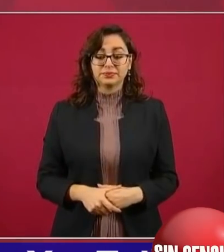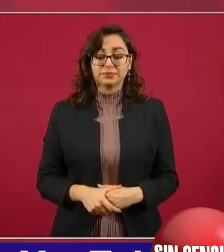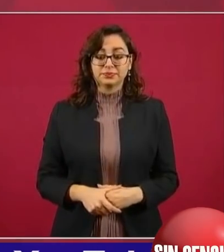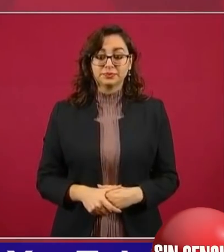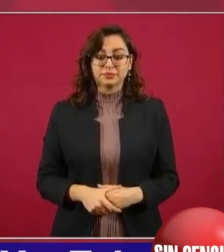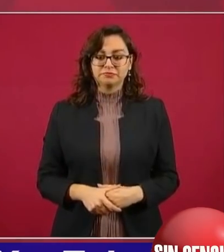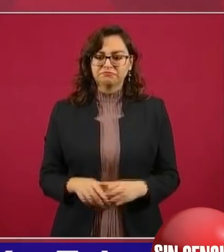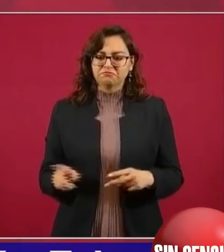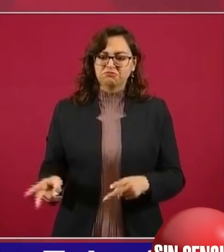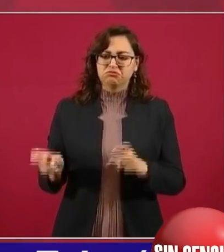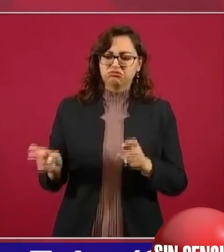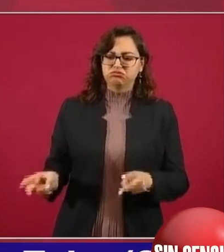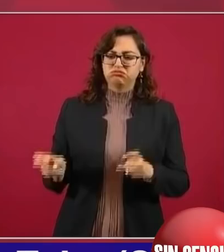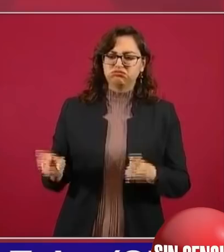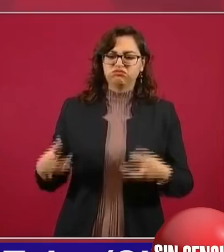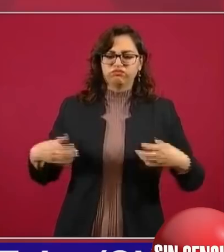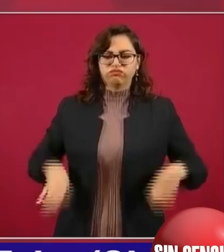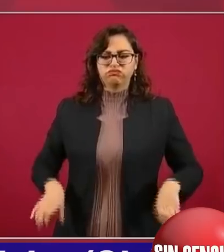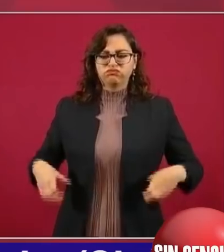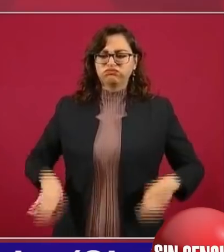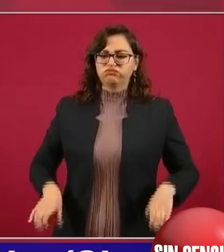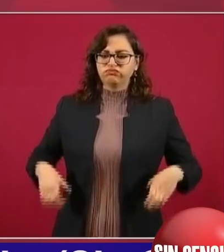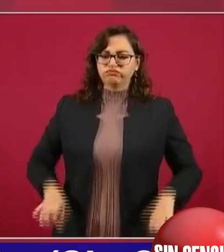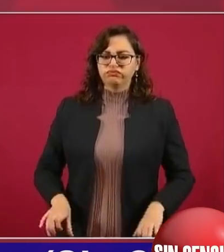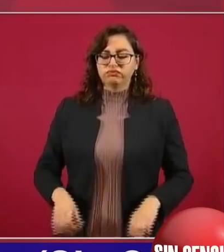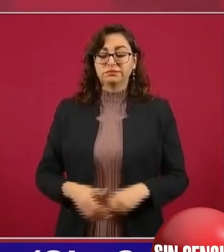Era robar y robar y robar.